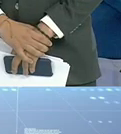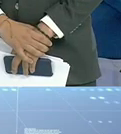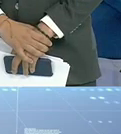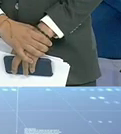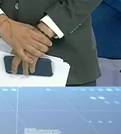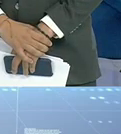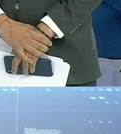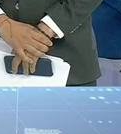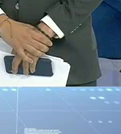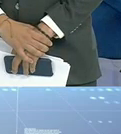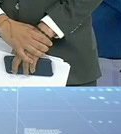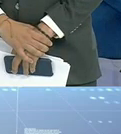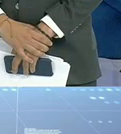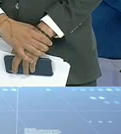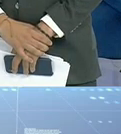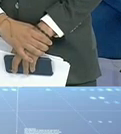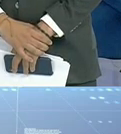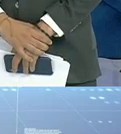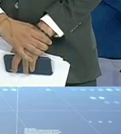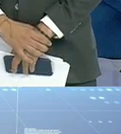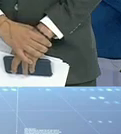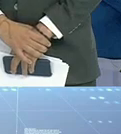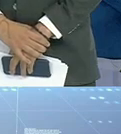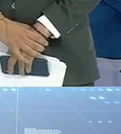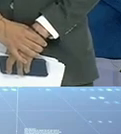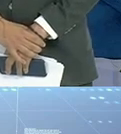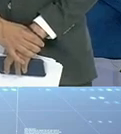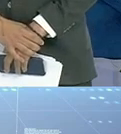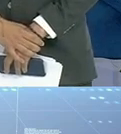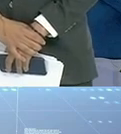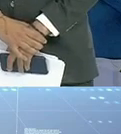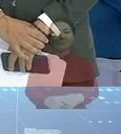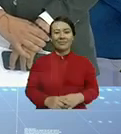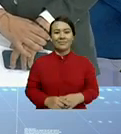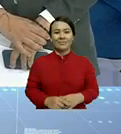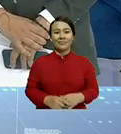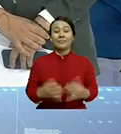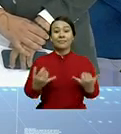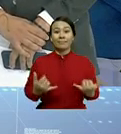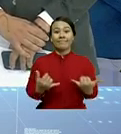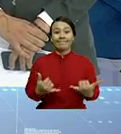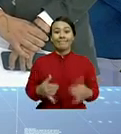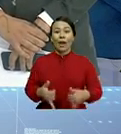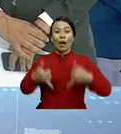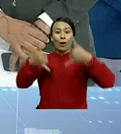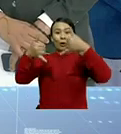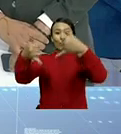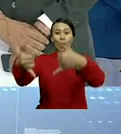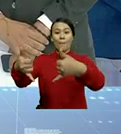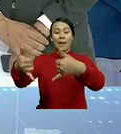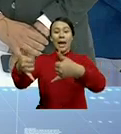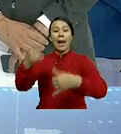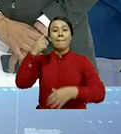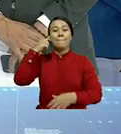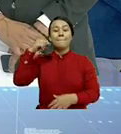a institucionalizar esa copa? ¿Se va ya a regularizar, no? Así es. ¿Nombrar eso